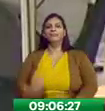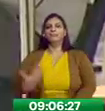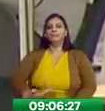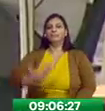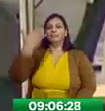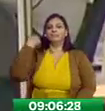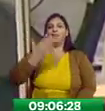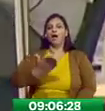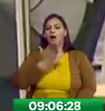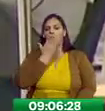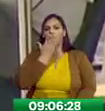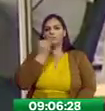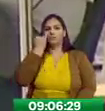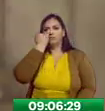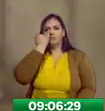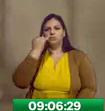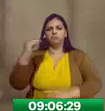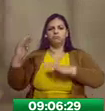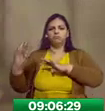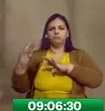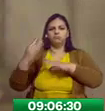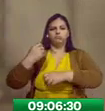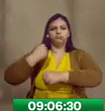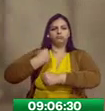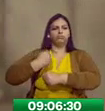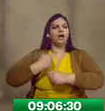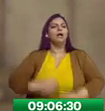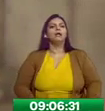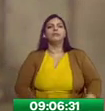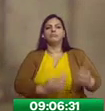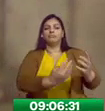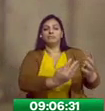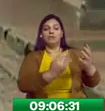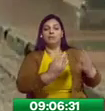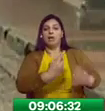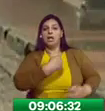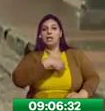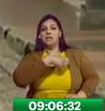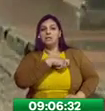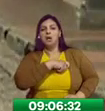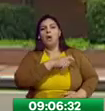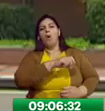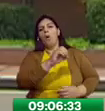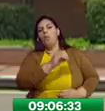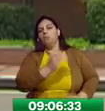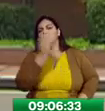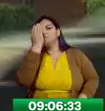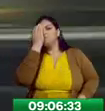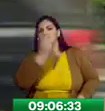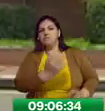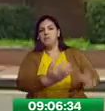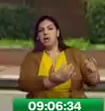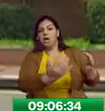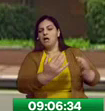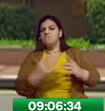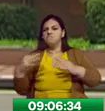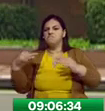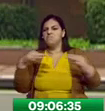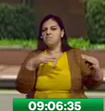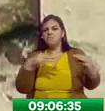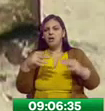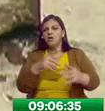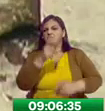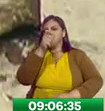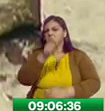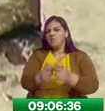aquella que jamás se vio vencida ni por piratas ni por incendios pero que hoy se ve obligada a detener su marcha